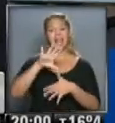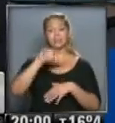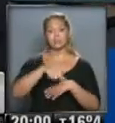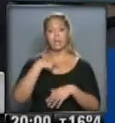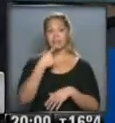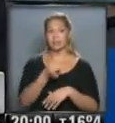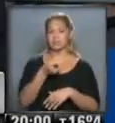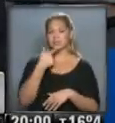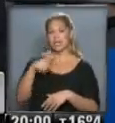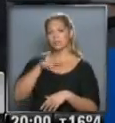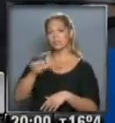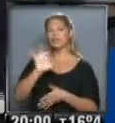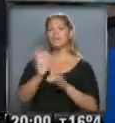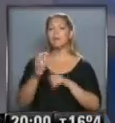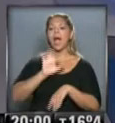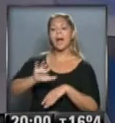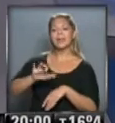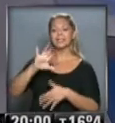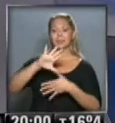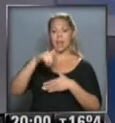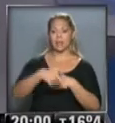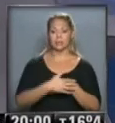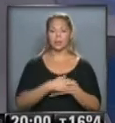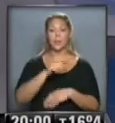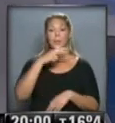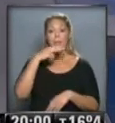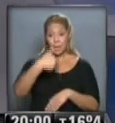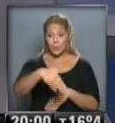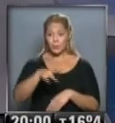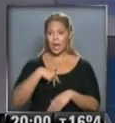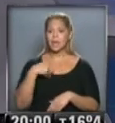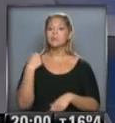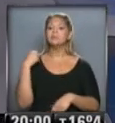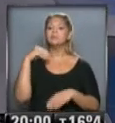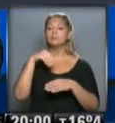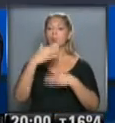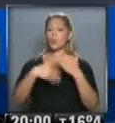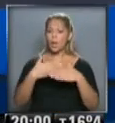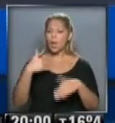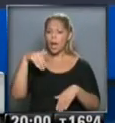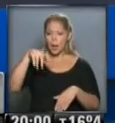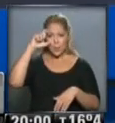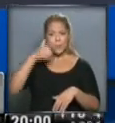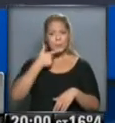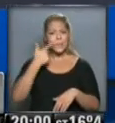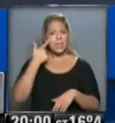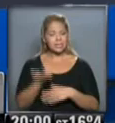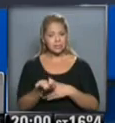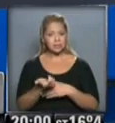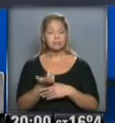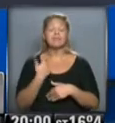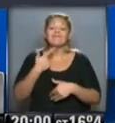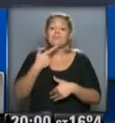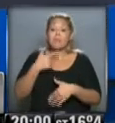sería una amenaza para América Latina. ¿Y el próximo viernes juega Messi, Maxi Steinmann? Y lo está analizando,